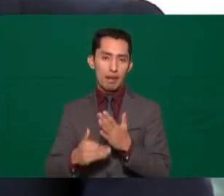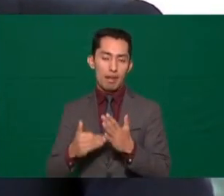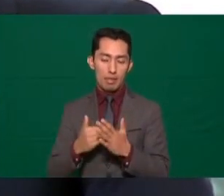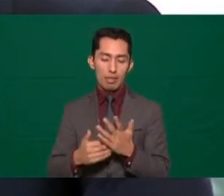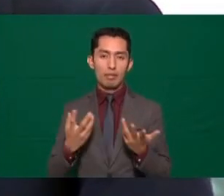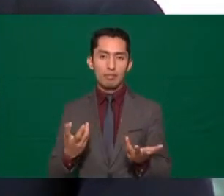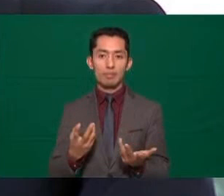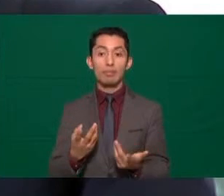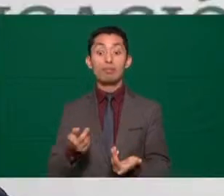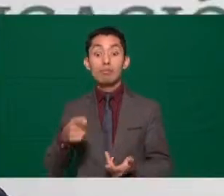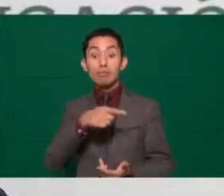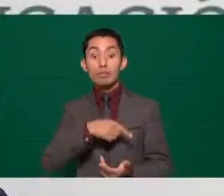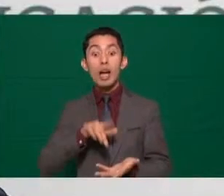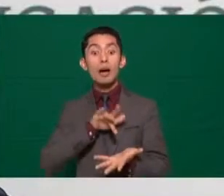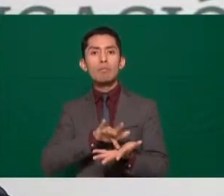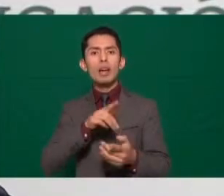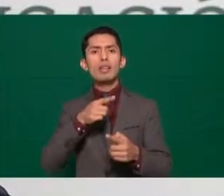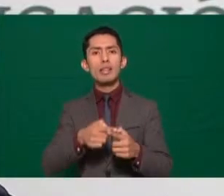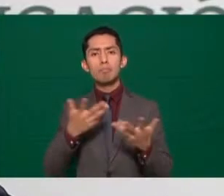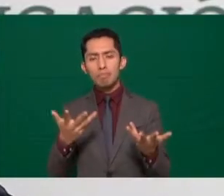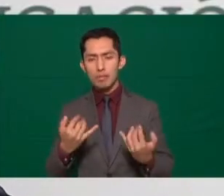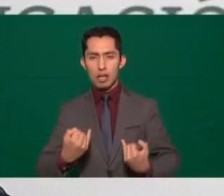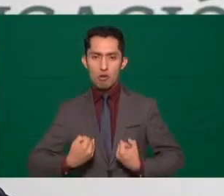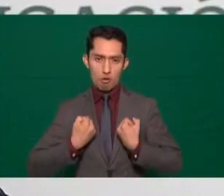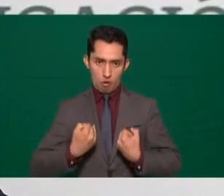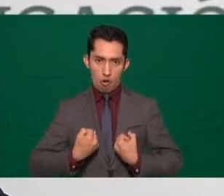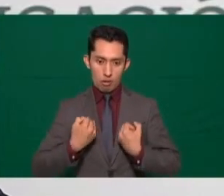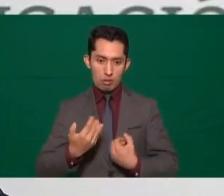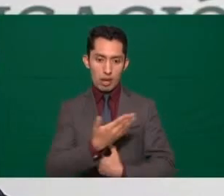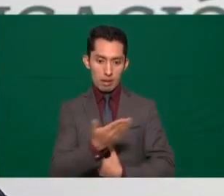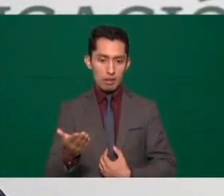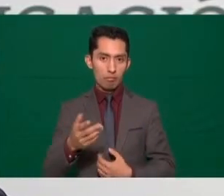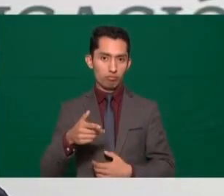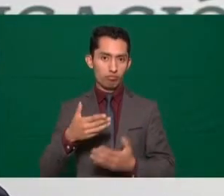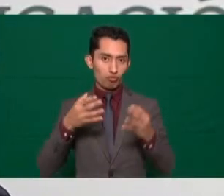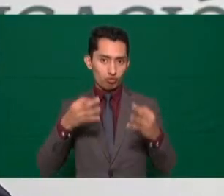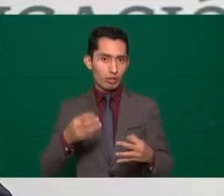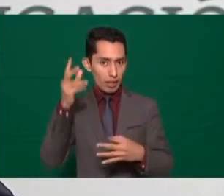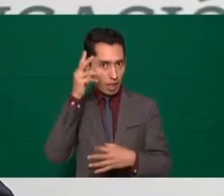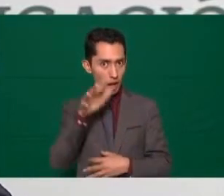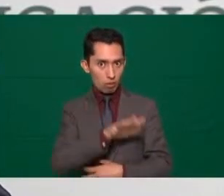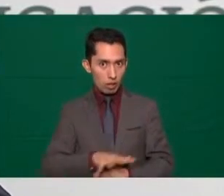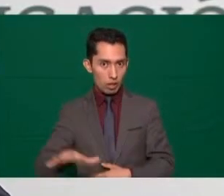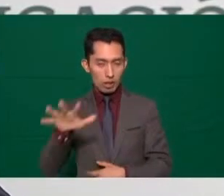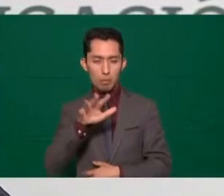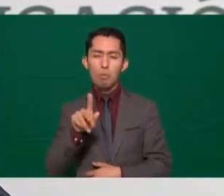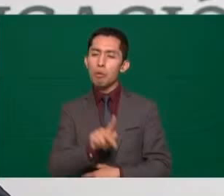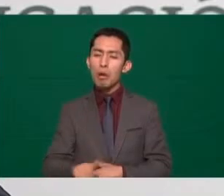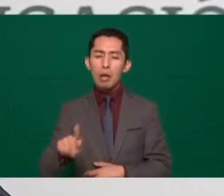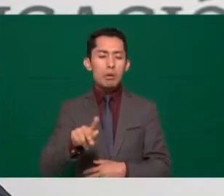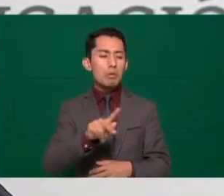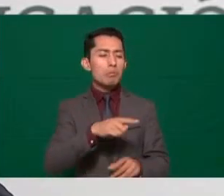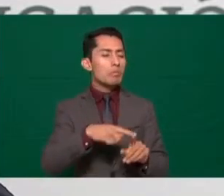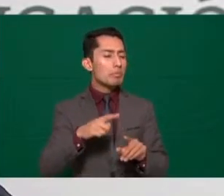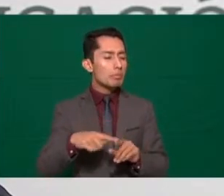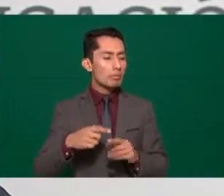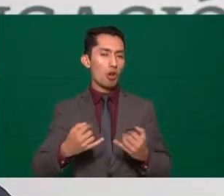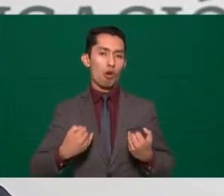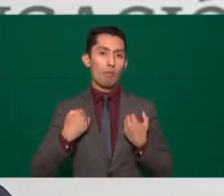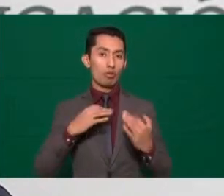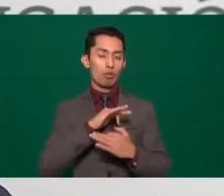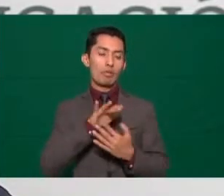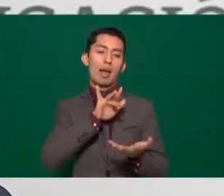a los jóvenes aquí en Hidalgo, en todos los pueblos.